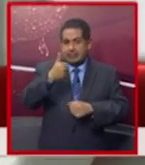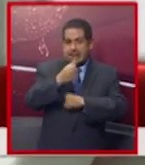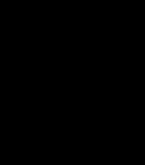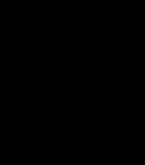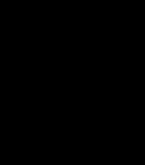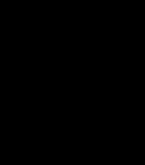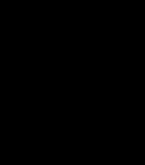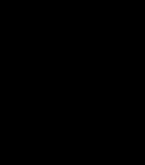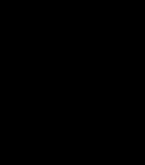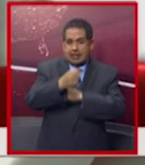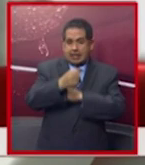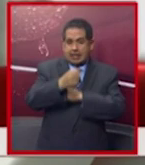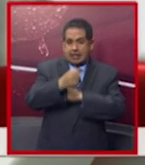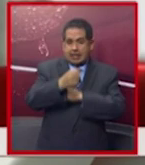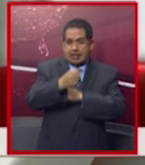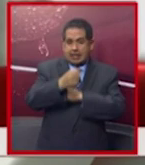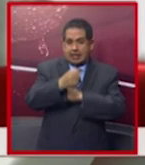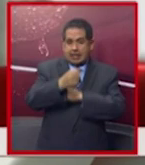que inició